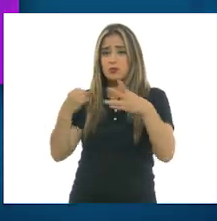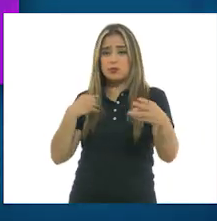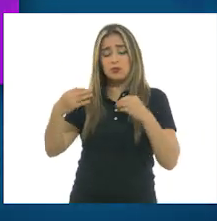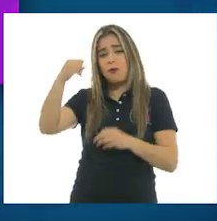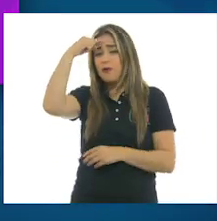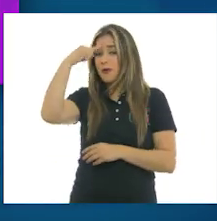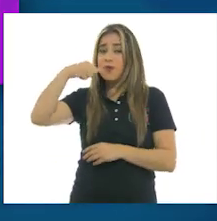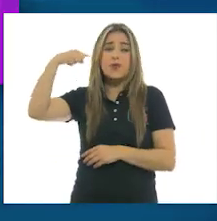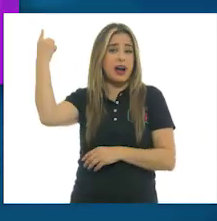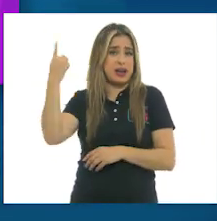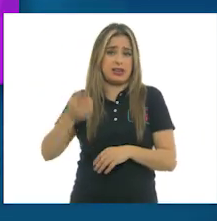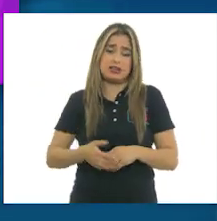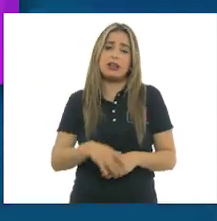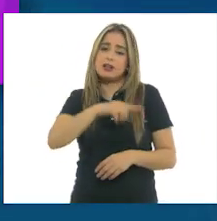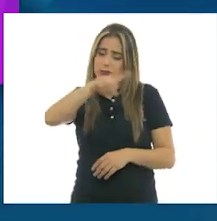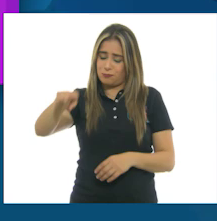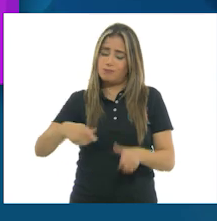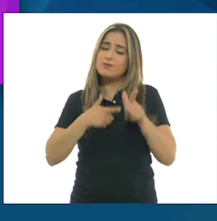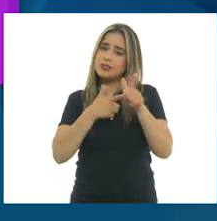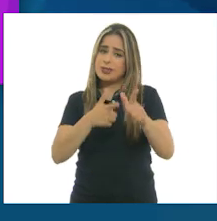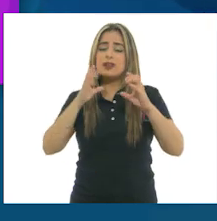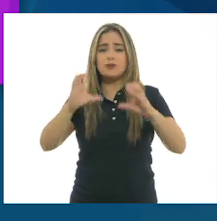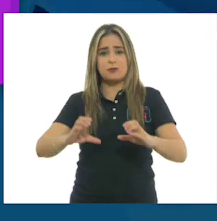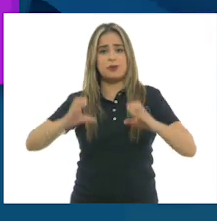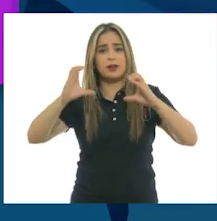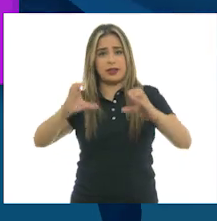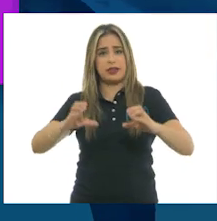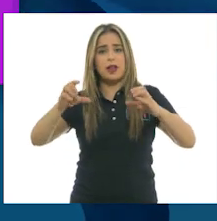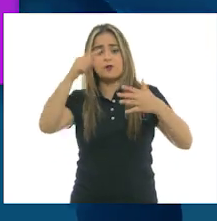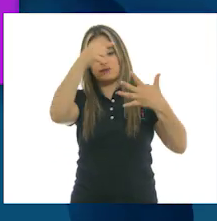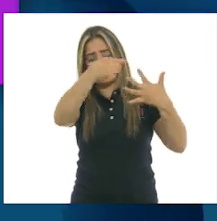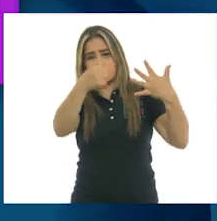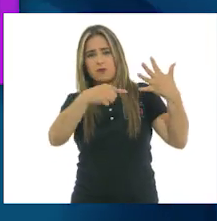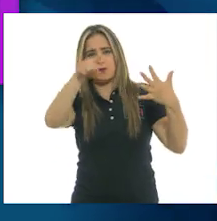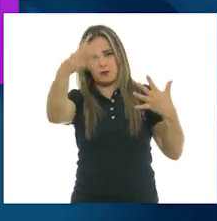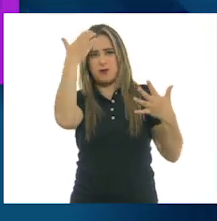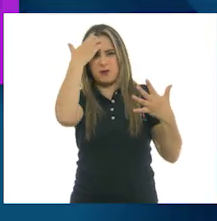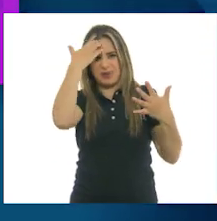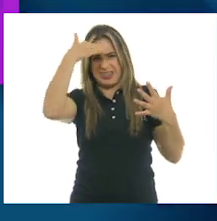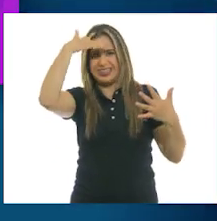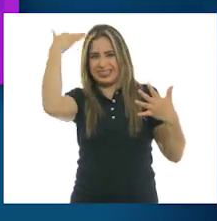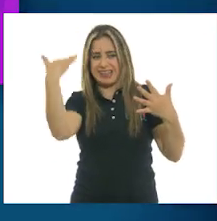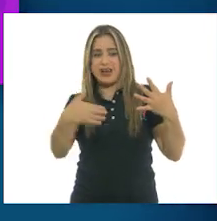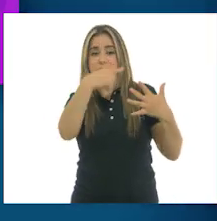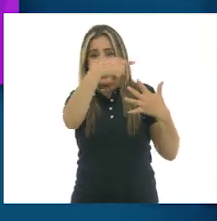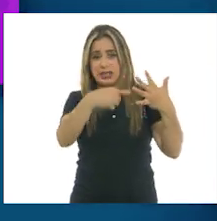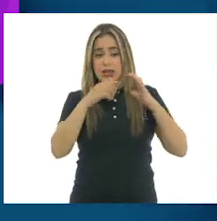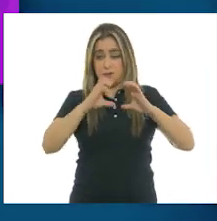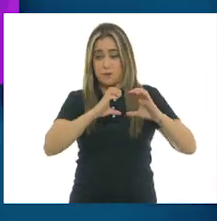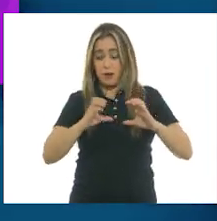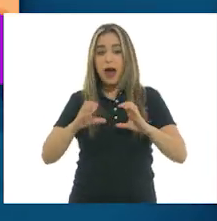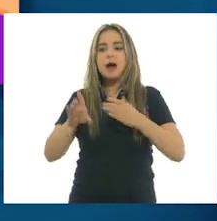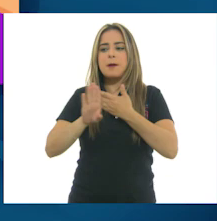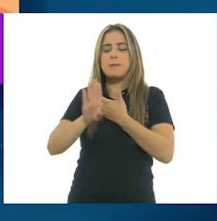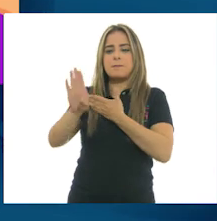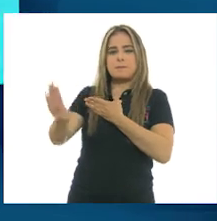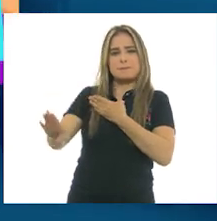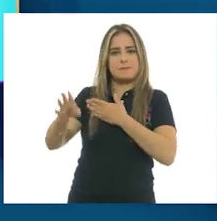personas. Por eso hay que continuar cuidándonos siguiendo las buenas prácticas que ya todos conocemos para evitar contagiarnos.